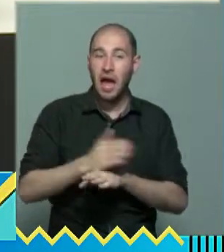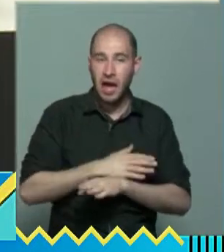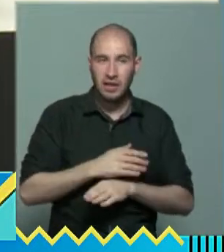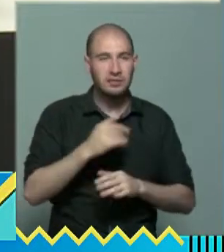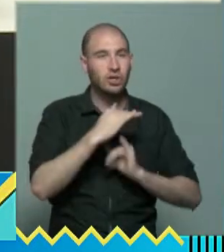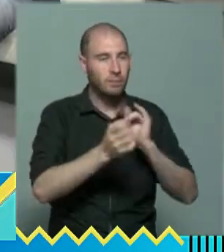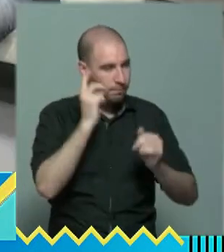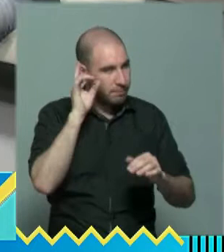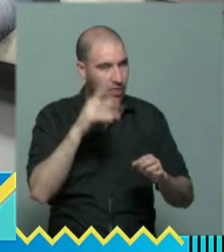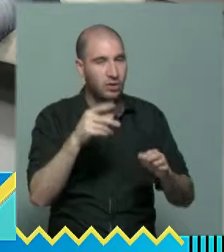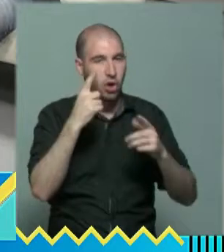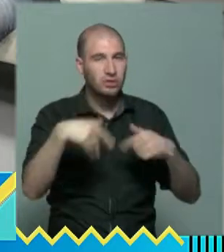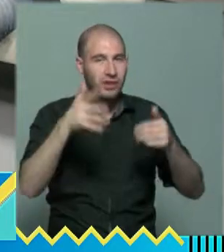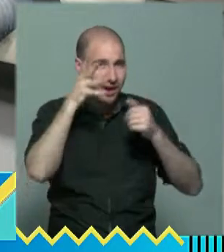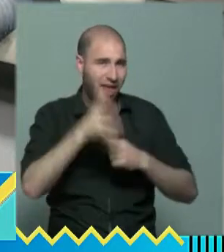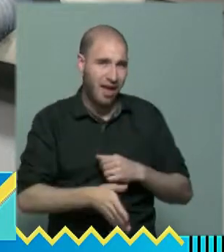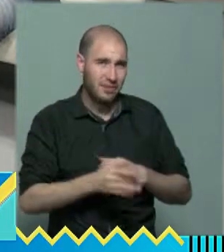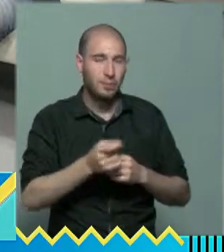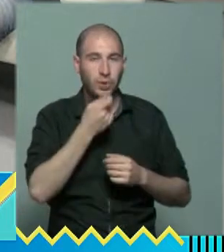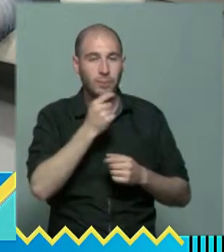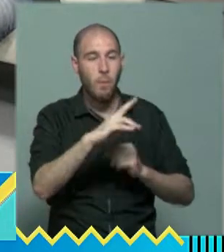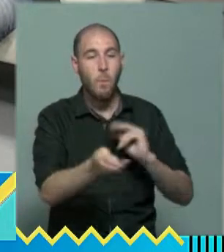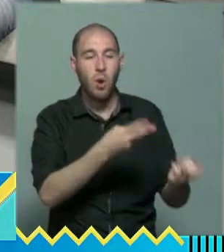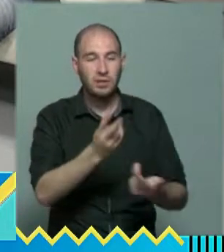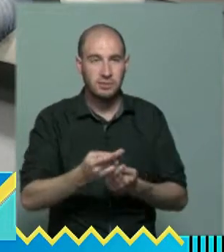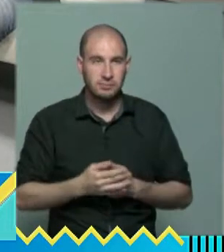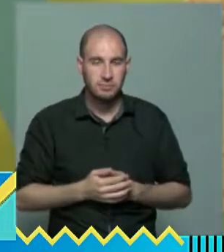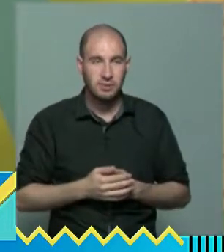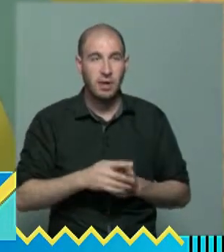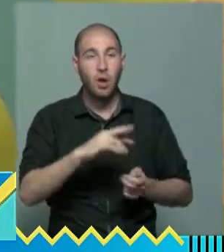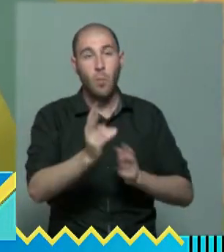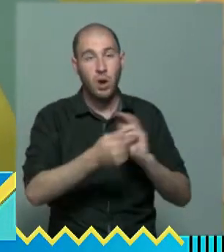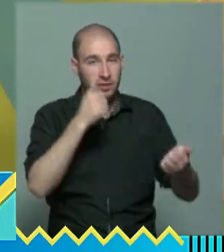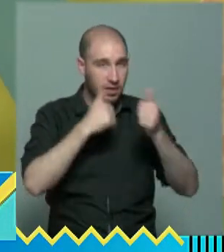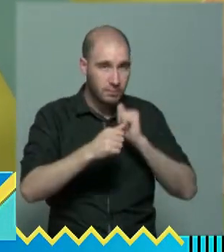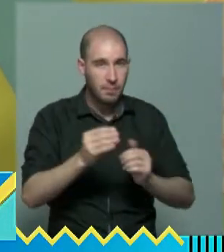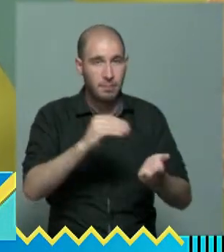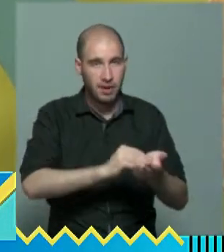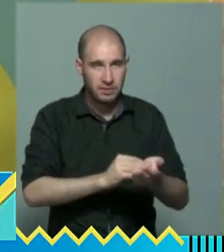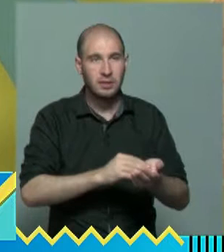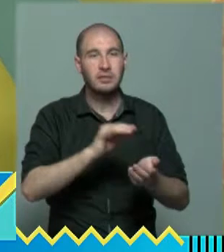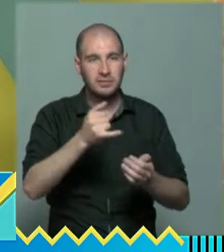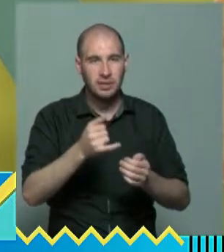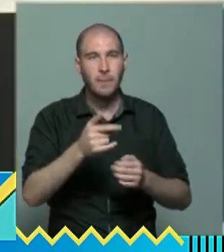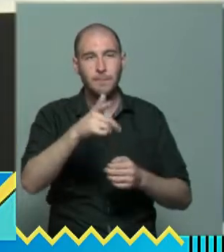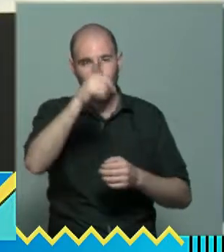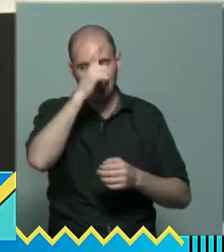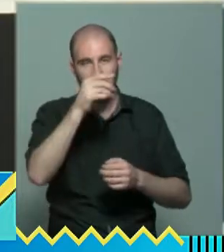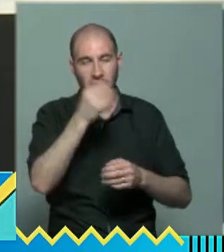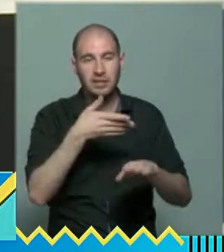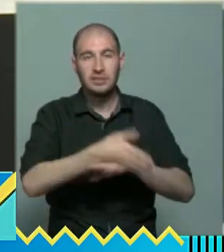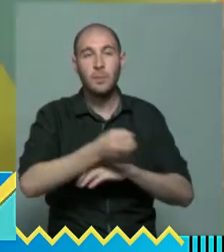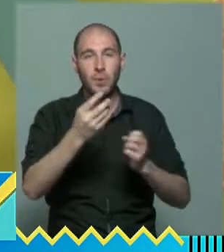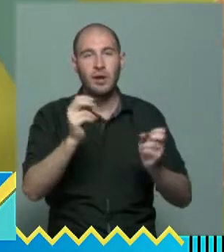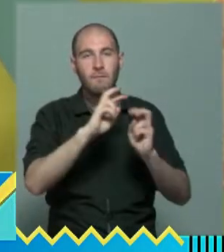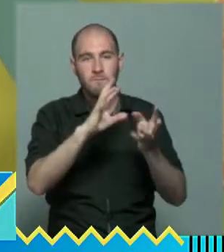hablando de lesiones graves. Sí. Cuando hay muerte y lesiones, ahí sí actúa la policía. Ya porque entran